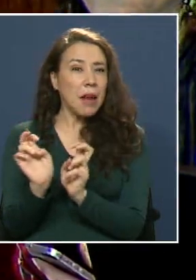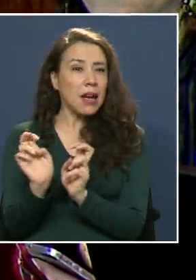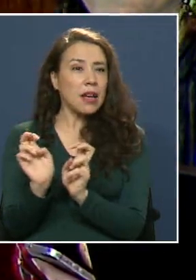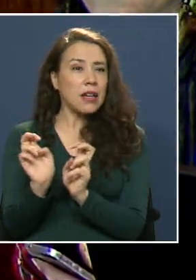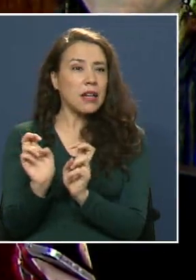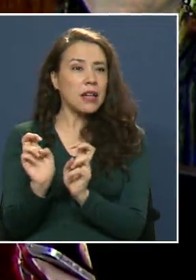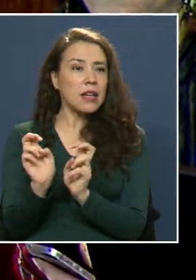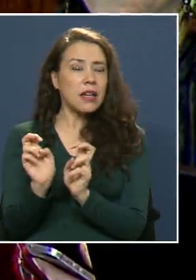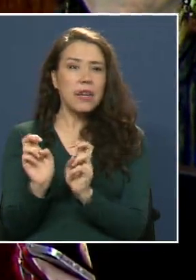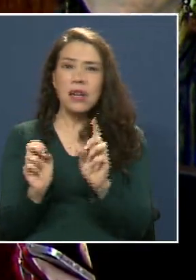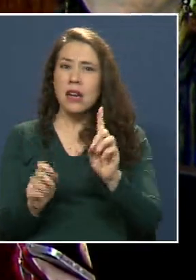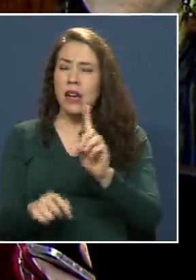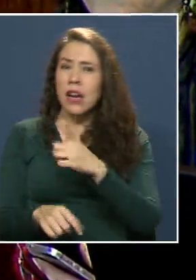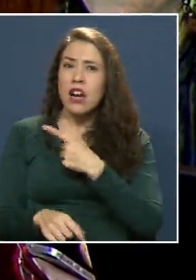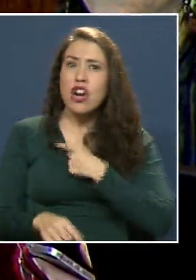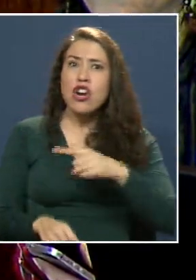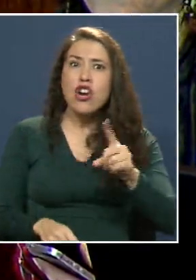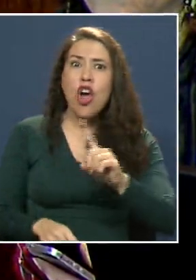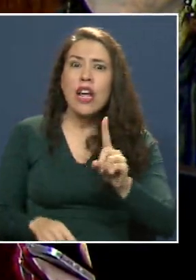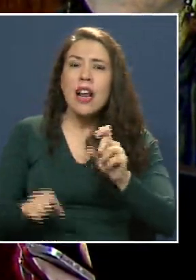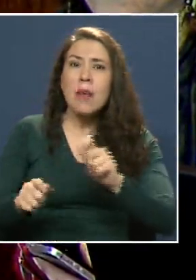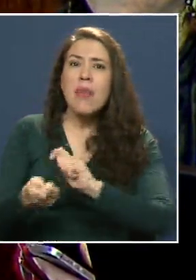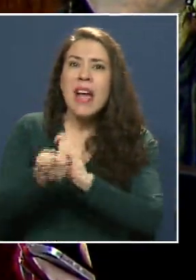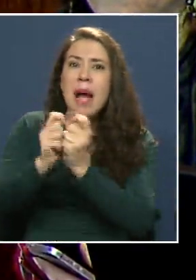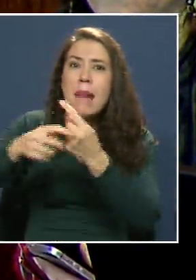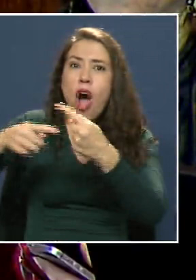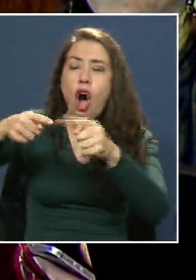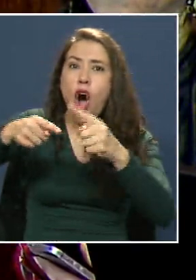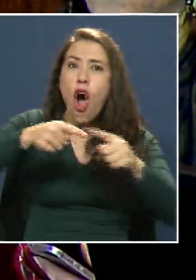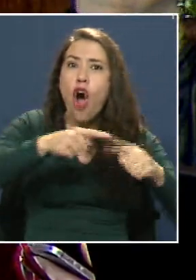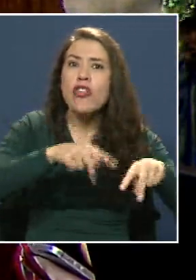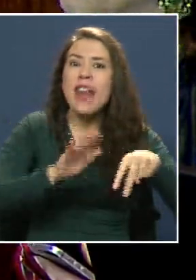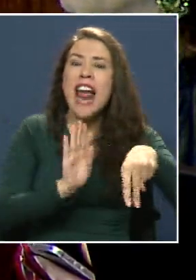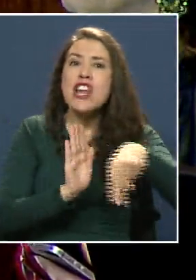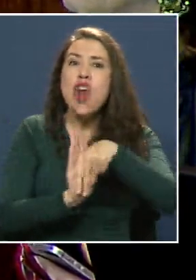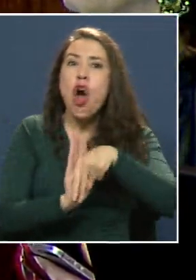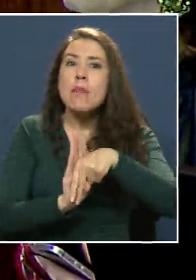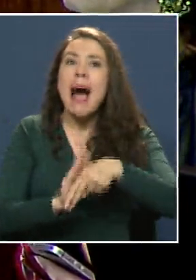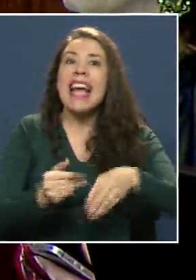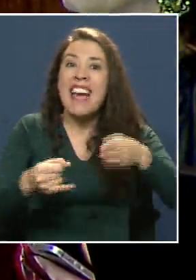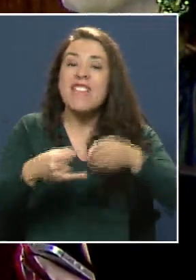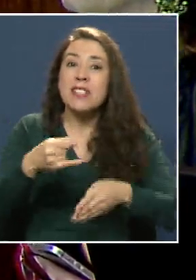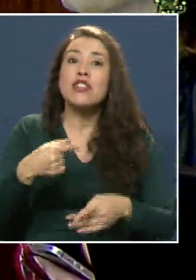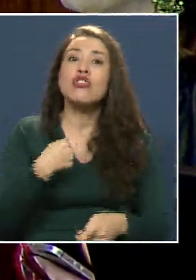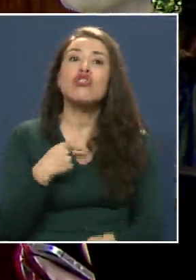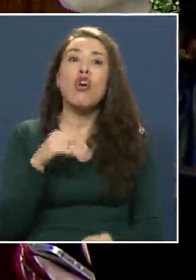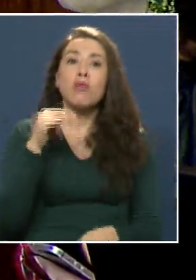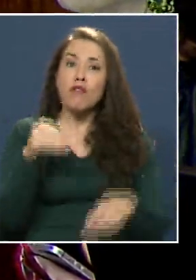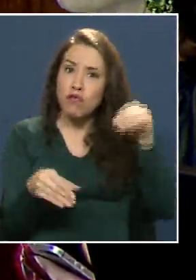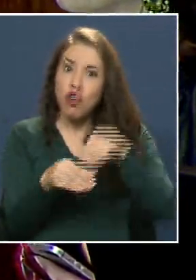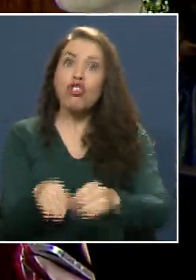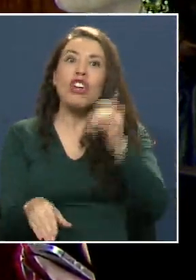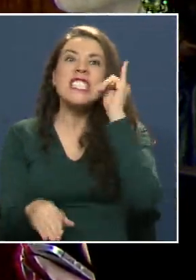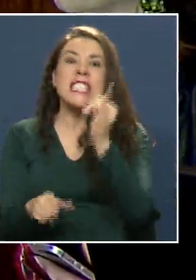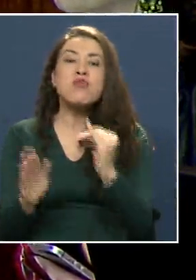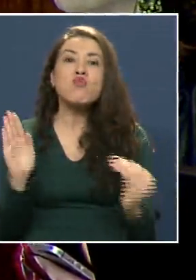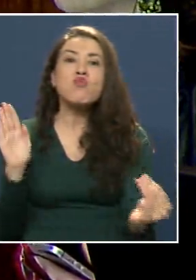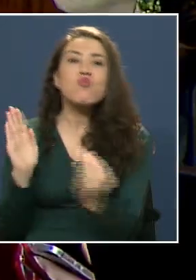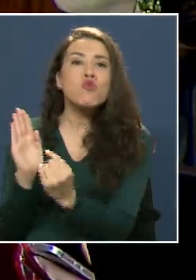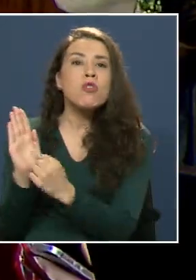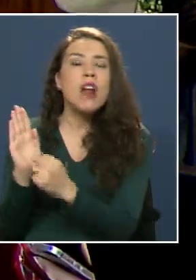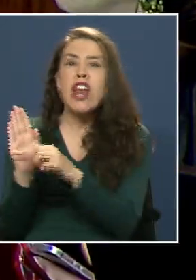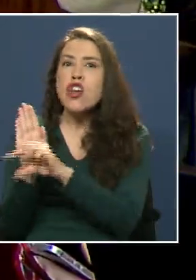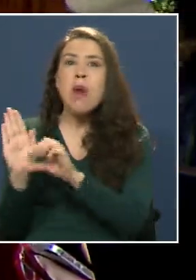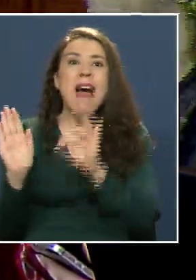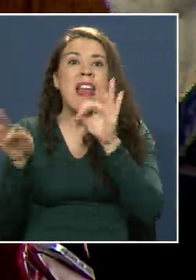punto. No se quiere que se puedan alterar otras normas de prescripción. Ese es el punto y por eso voy a votar a favor de esta norma tal